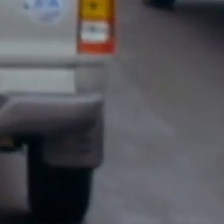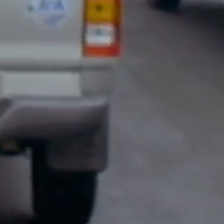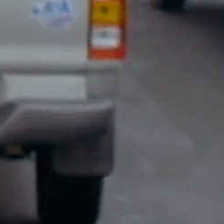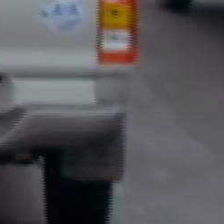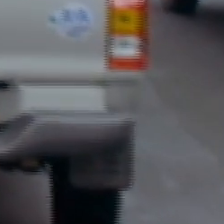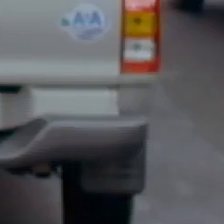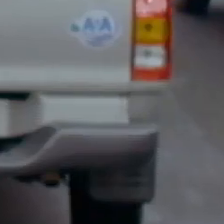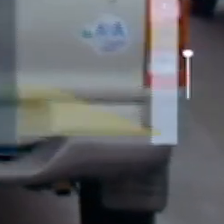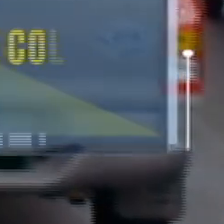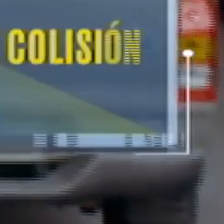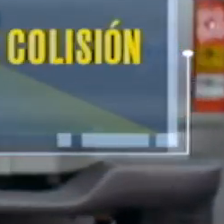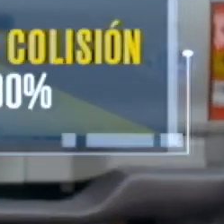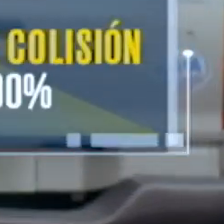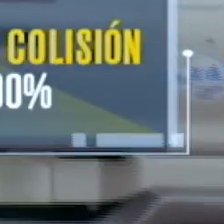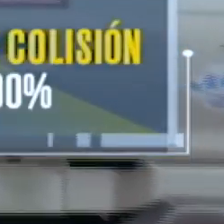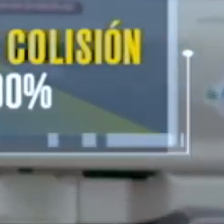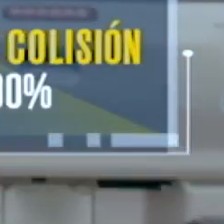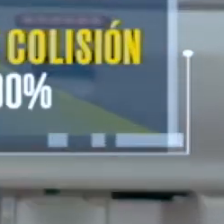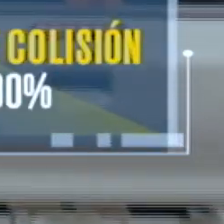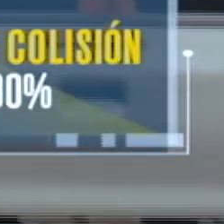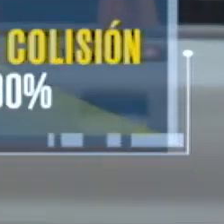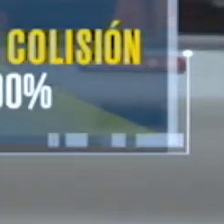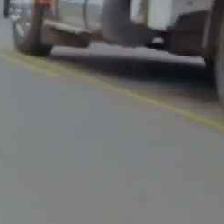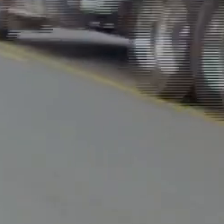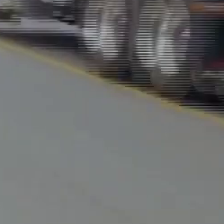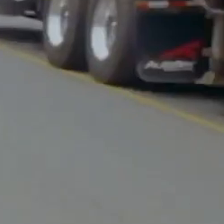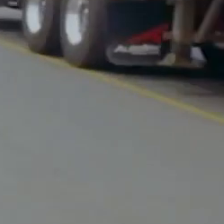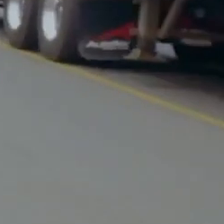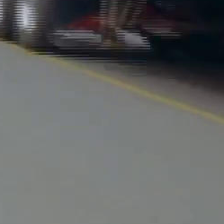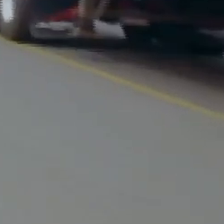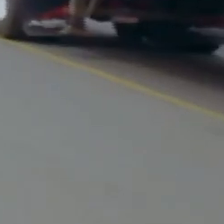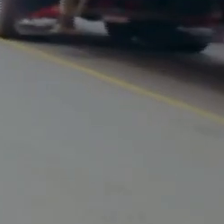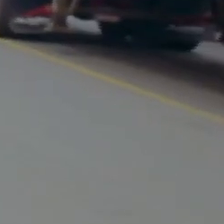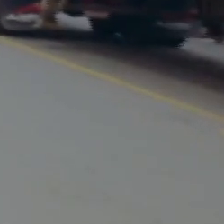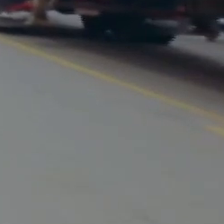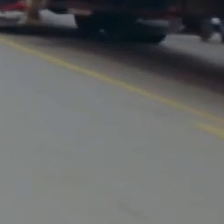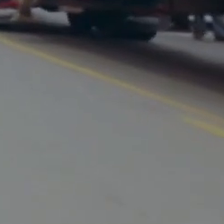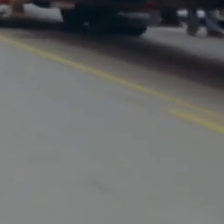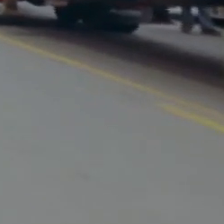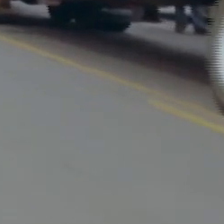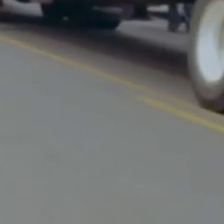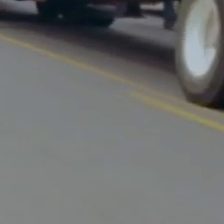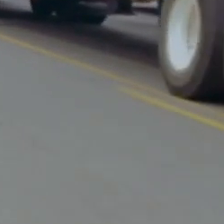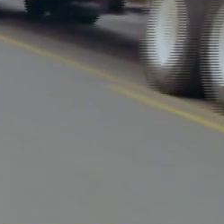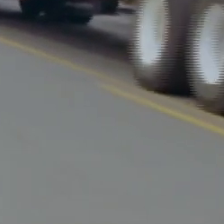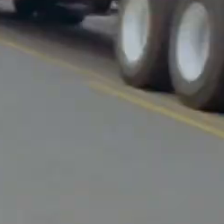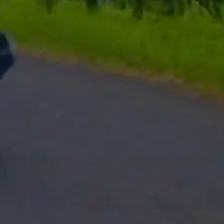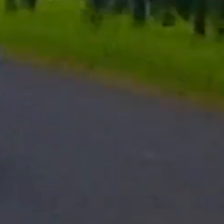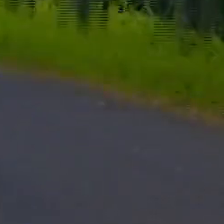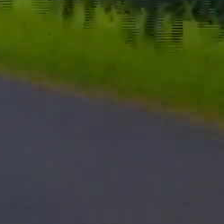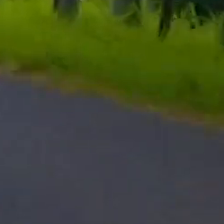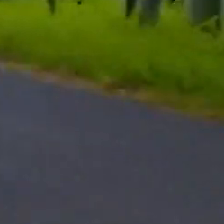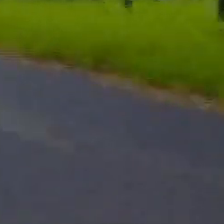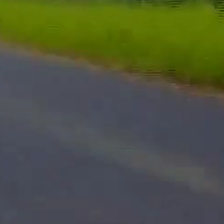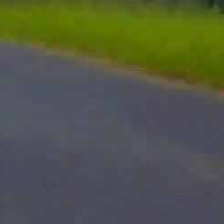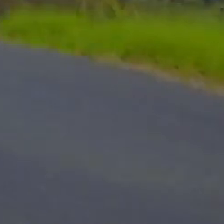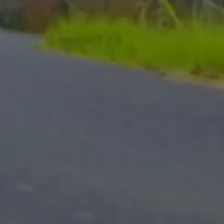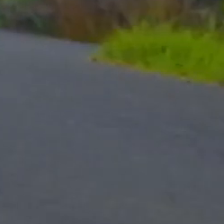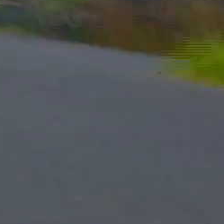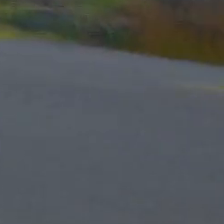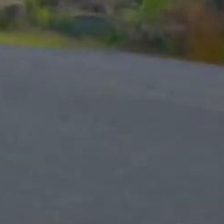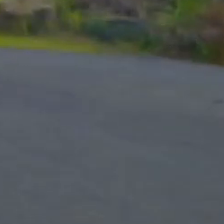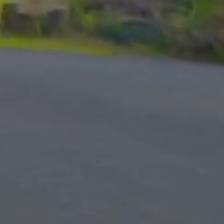adelantas sobre una doble línea amarilla, el riesgo de una colisión lateral es alto, compromete extremidades y en algunos casos provoca la